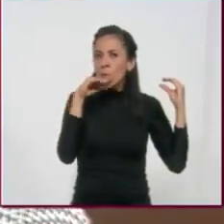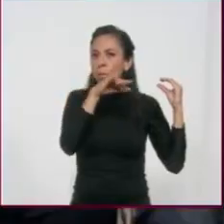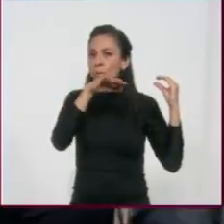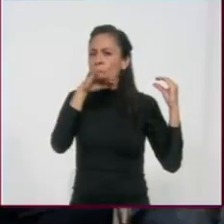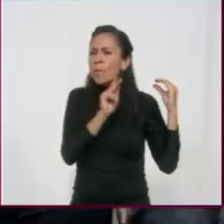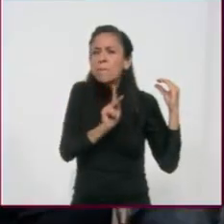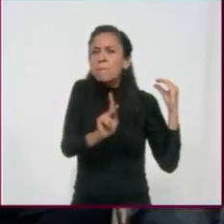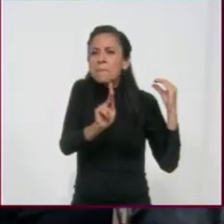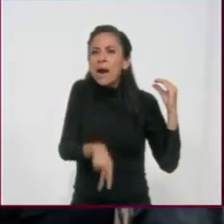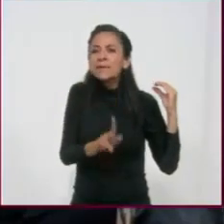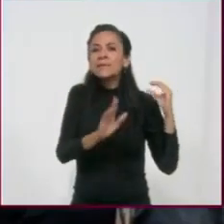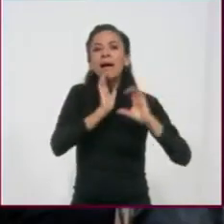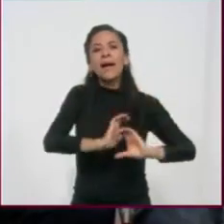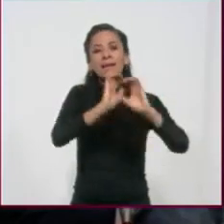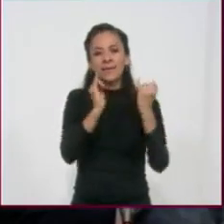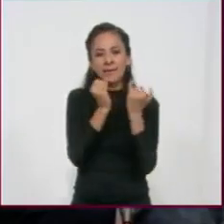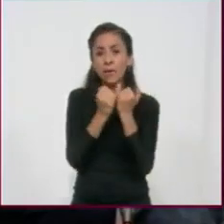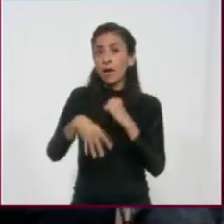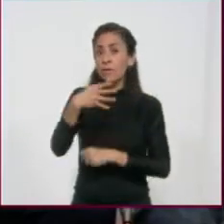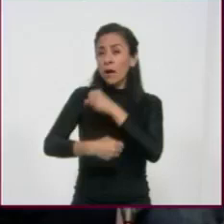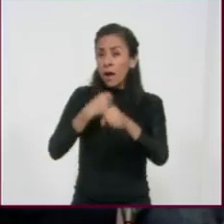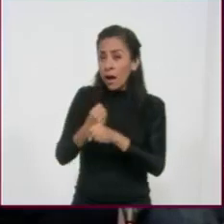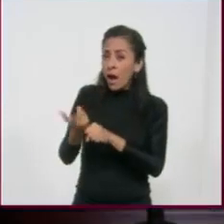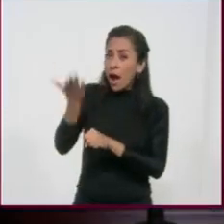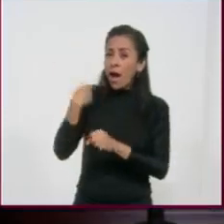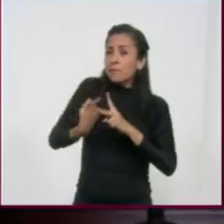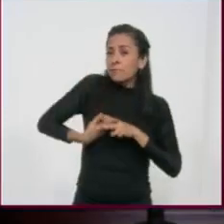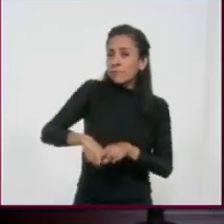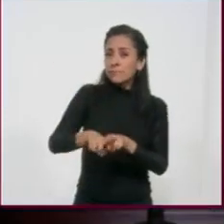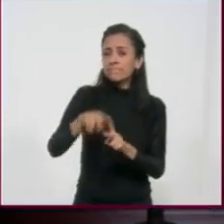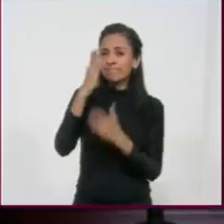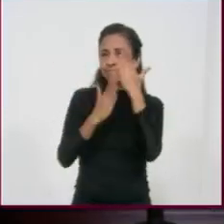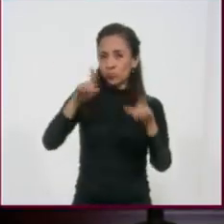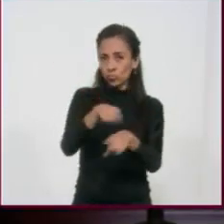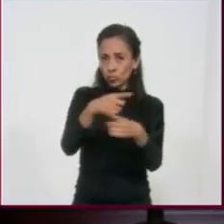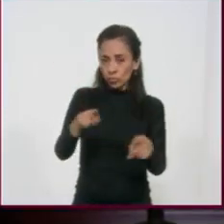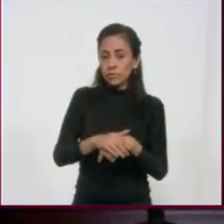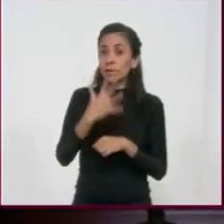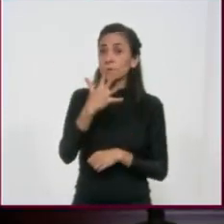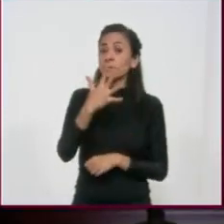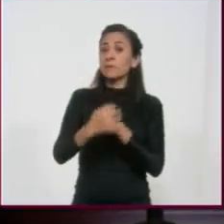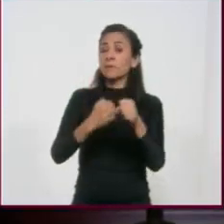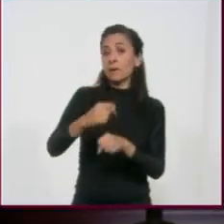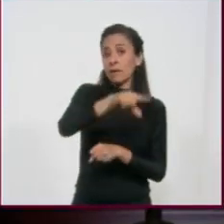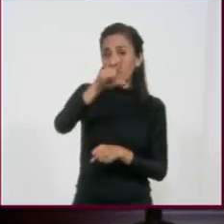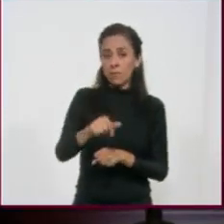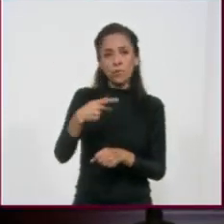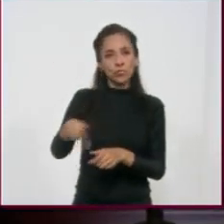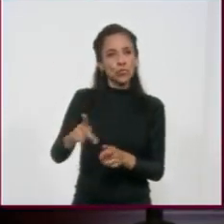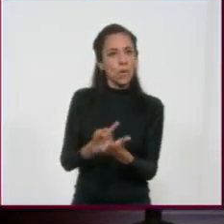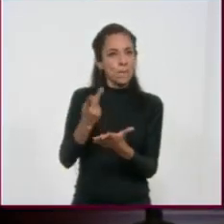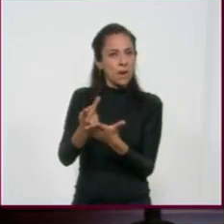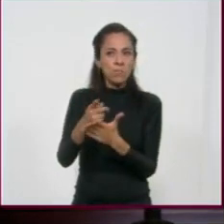cantar. Con 14 años contaba cuando comenzó a estudiar música. Un lustro después obtuvo su diploma de solista.